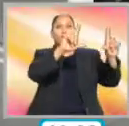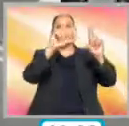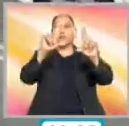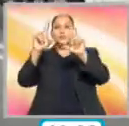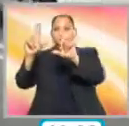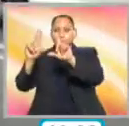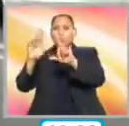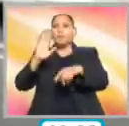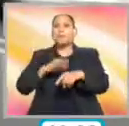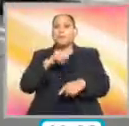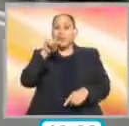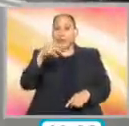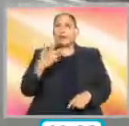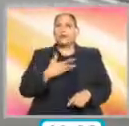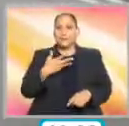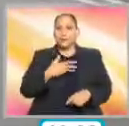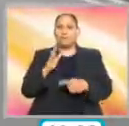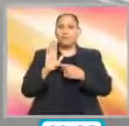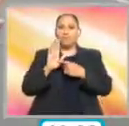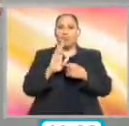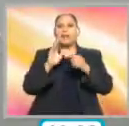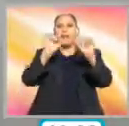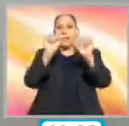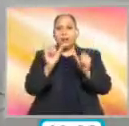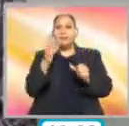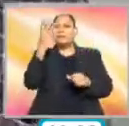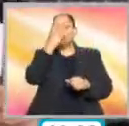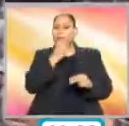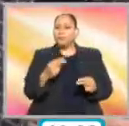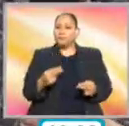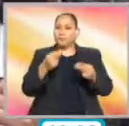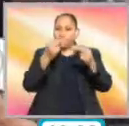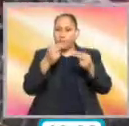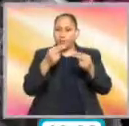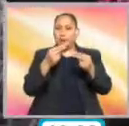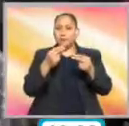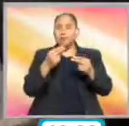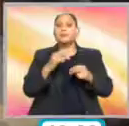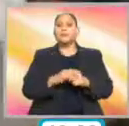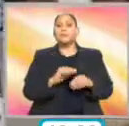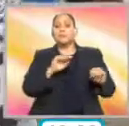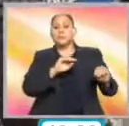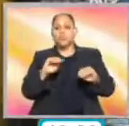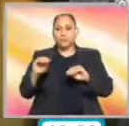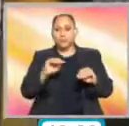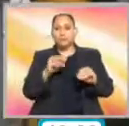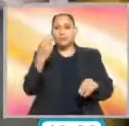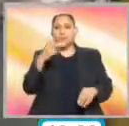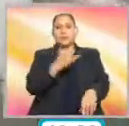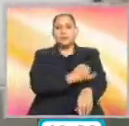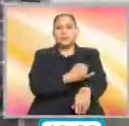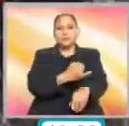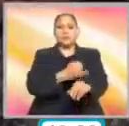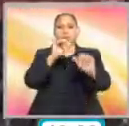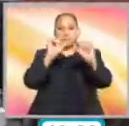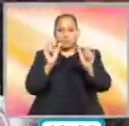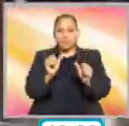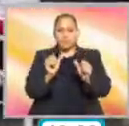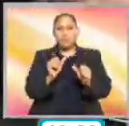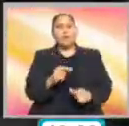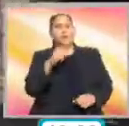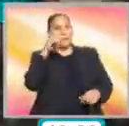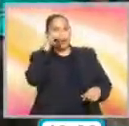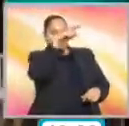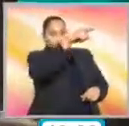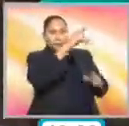también ahí hay obras de artistas que embellecen los negocios del movimiento llamado Iztapalarte. Pero también en aquel